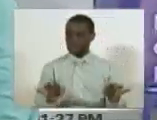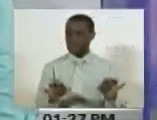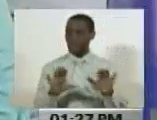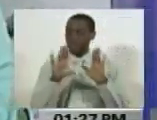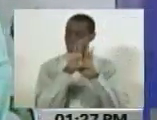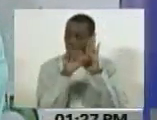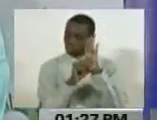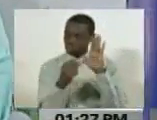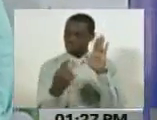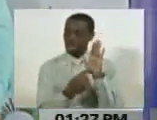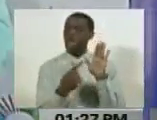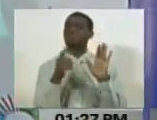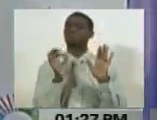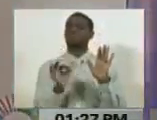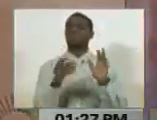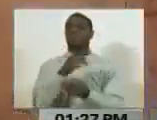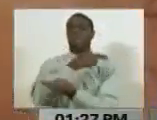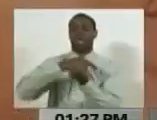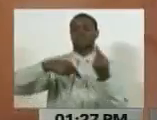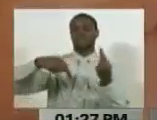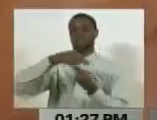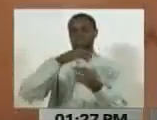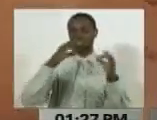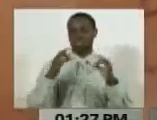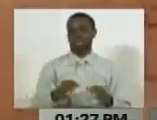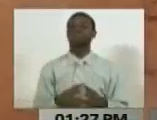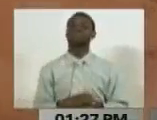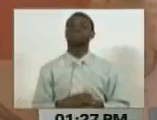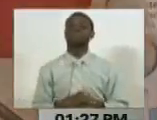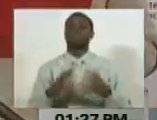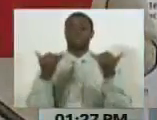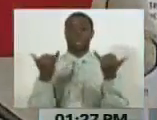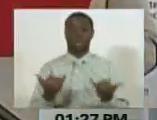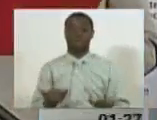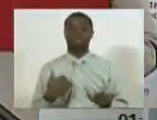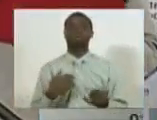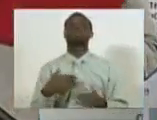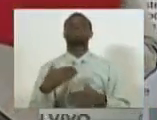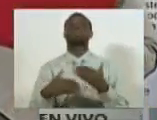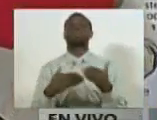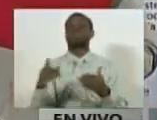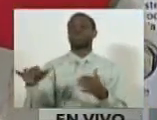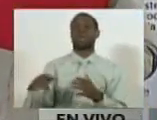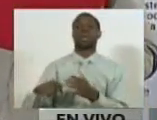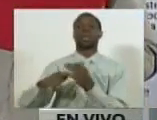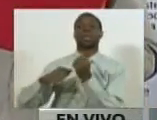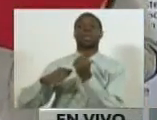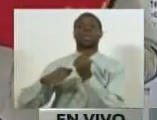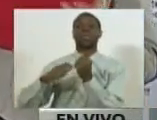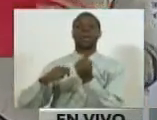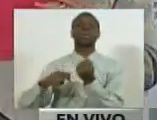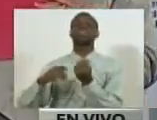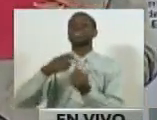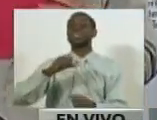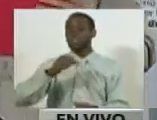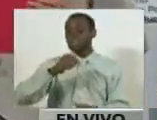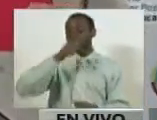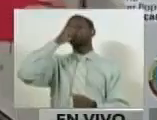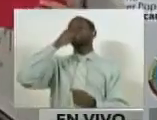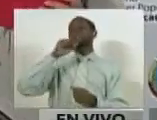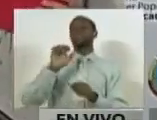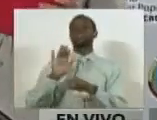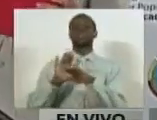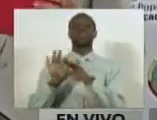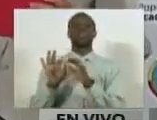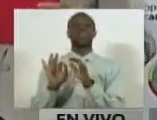constitucional y revolucionario. Y voy a proceder, agarra bien aquí, no me vayas a sacar un diente. Pensé que te iba a